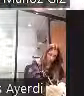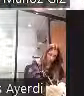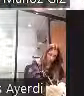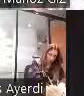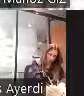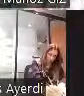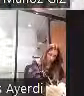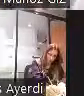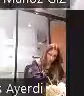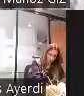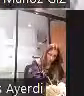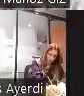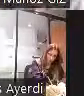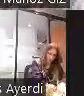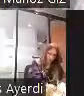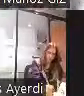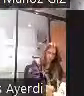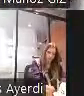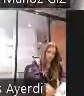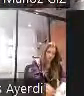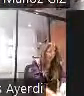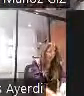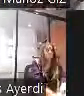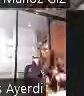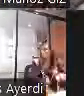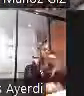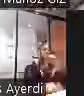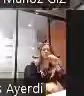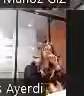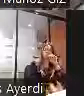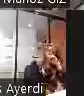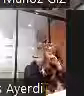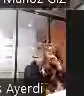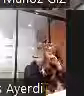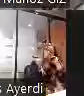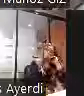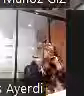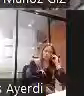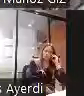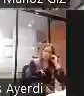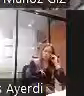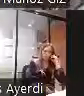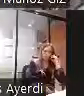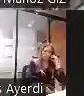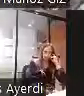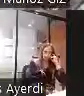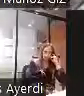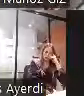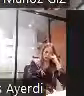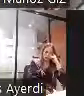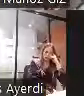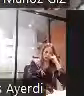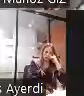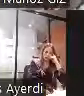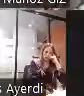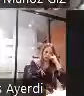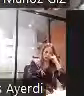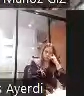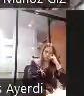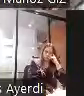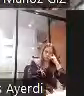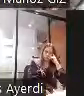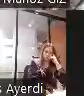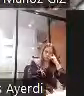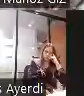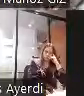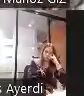Más allá de las partes, ¿quién me puede dar una mano con este conflicto? ¿Quién puede hablar con uno? ¿Quién puede hablar con otro? ¿Quién tiene capacidad de incidir sobre